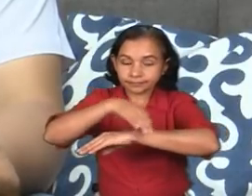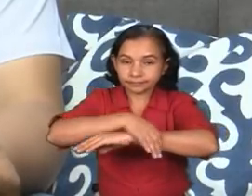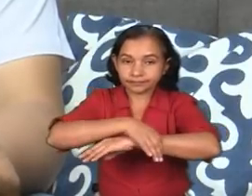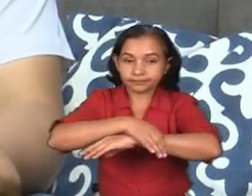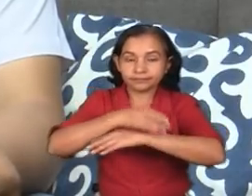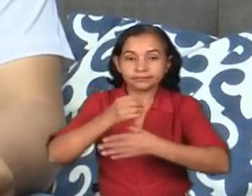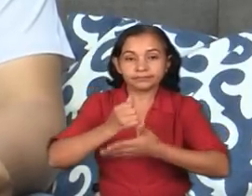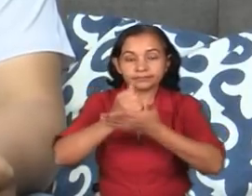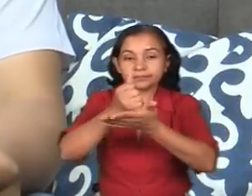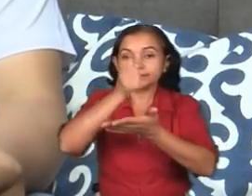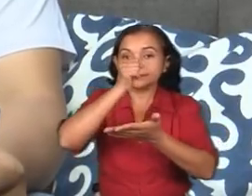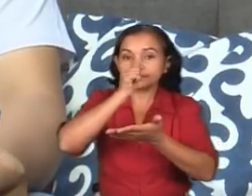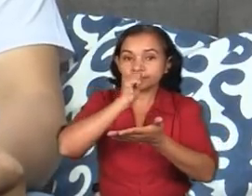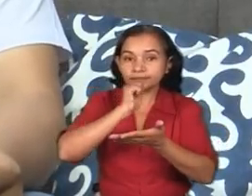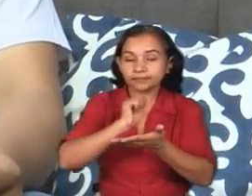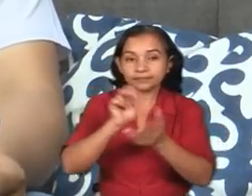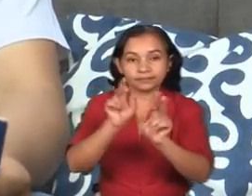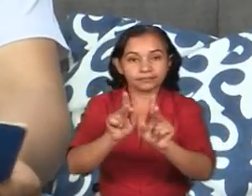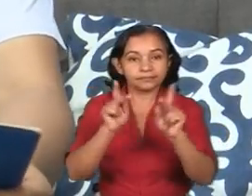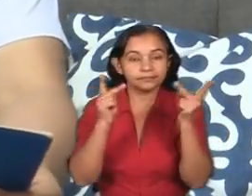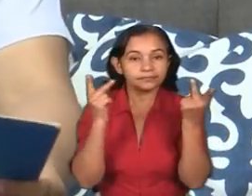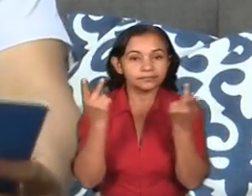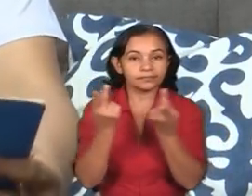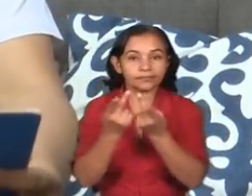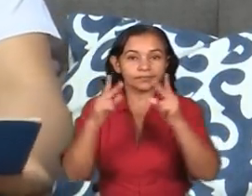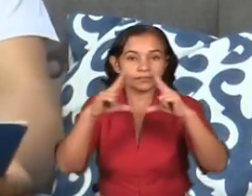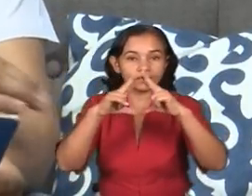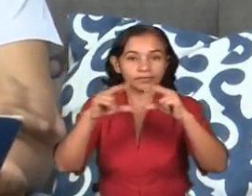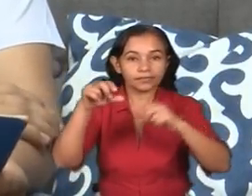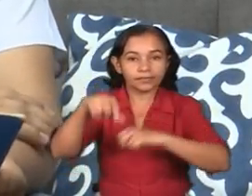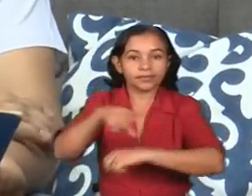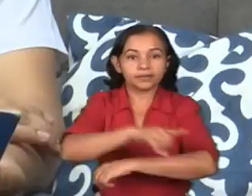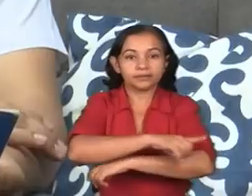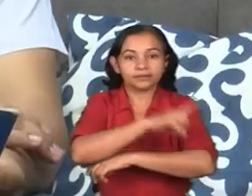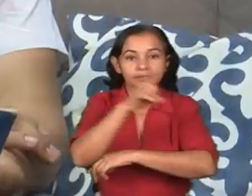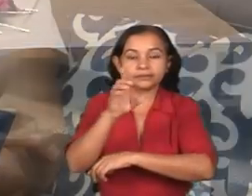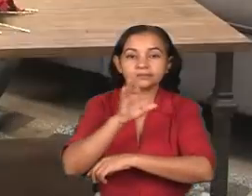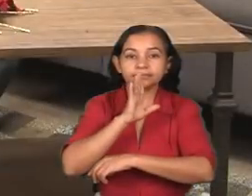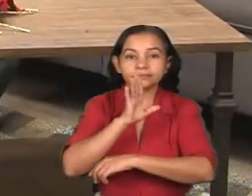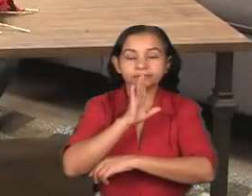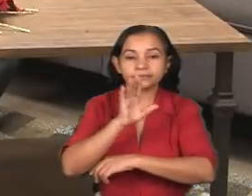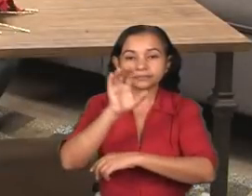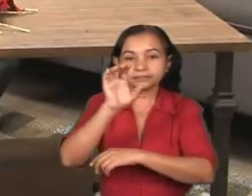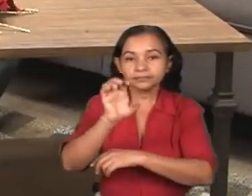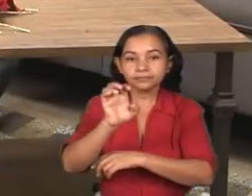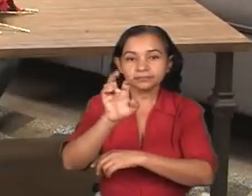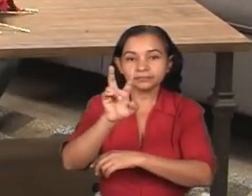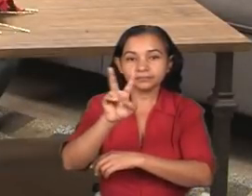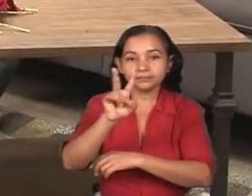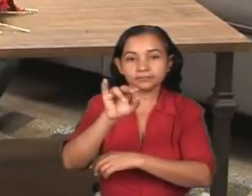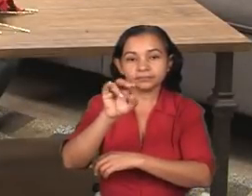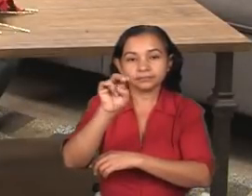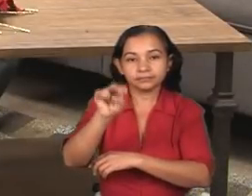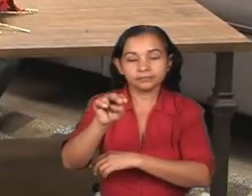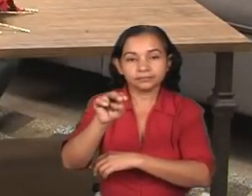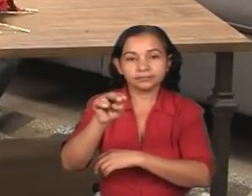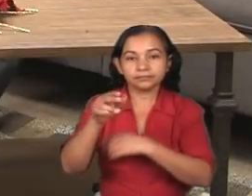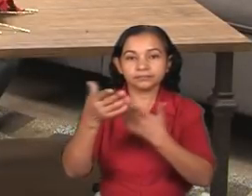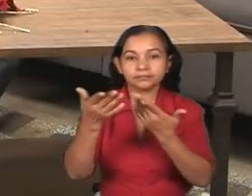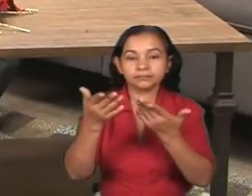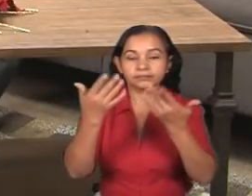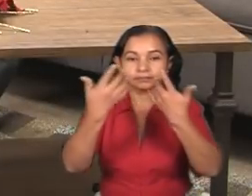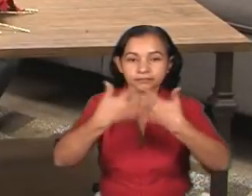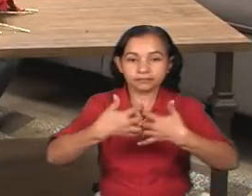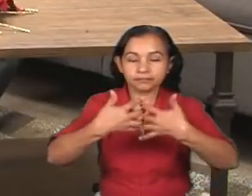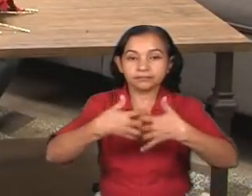garantizar el acceso al agua potable al pueblo nicaragüense. Hoy conversando con nuestro compañero Erwin Barreda, quien es director ejecutivo de la Empresa Nacional